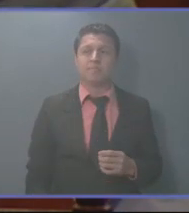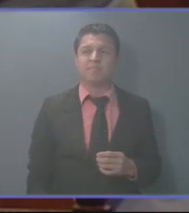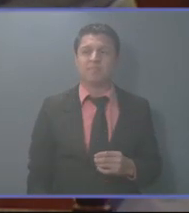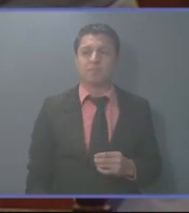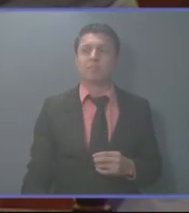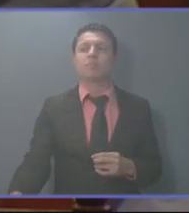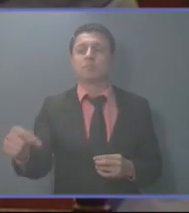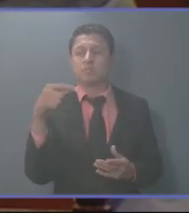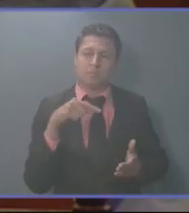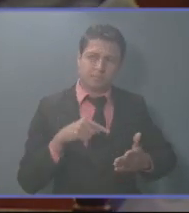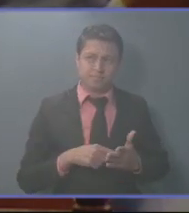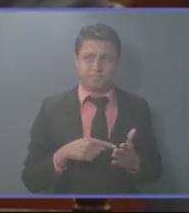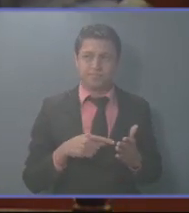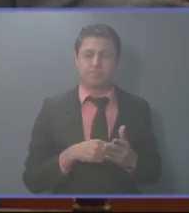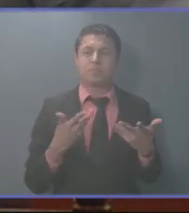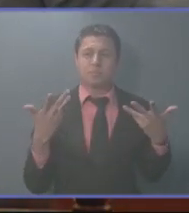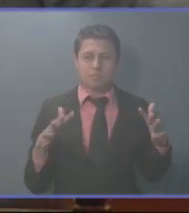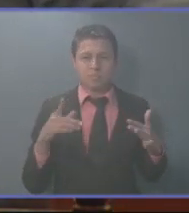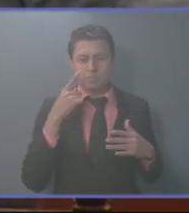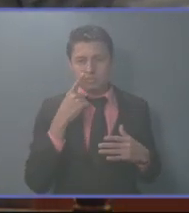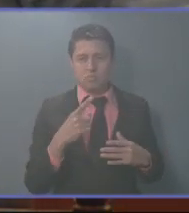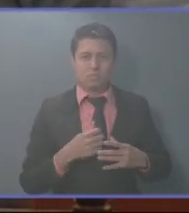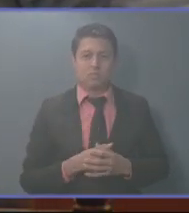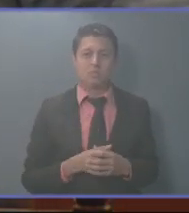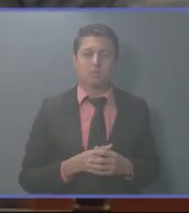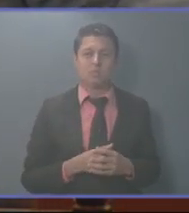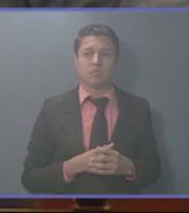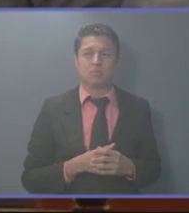Eso ya lo vivimos.